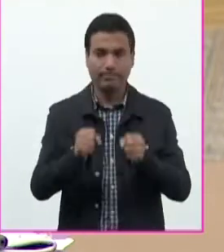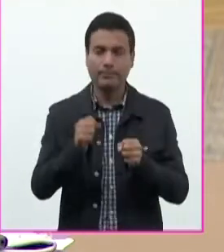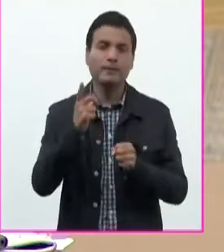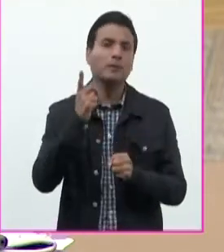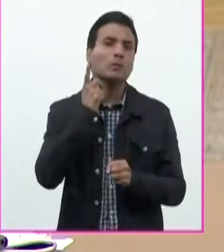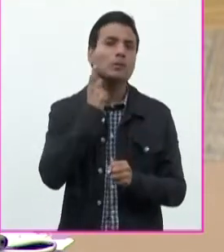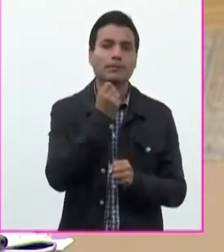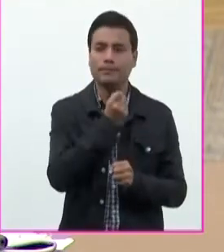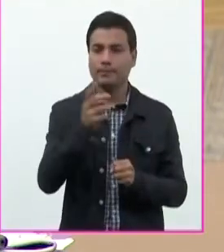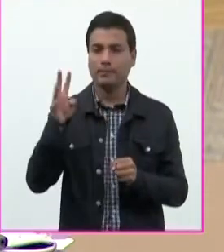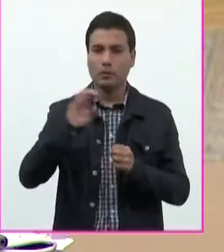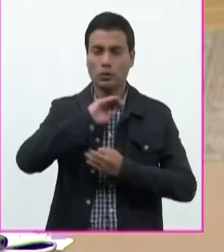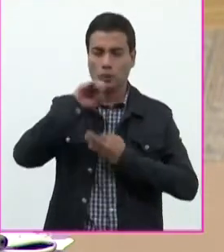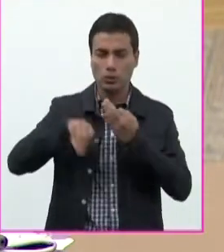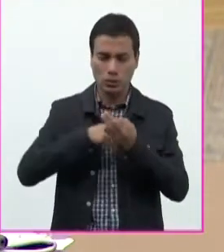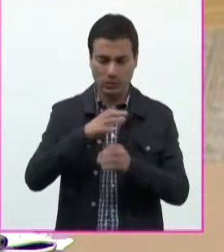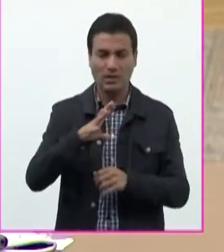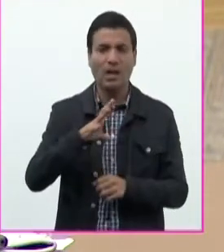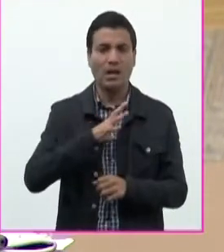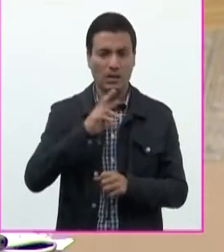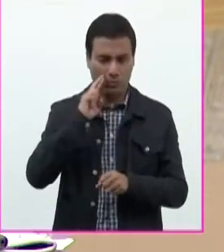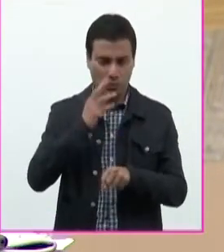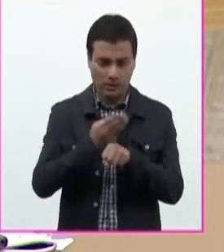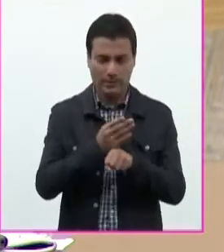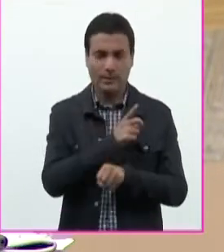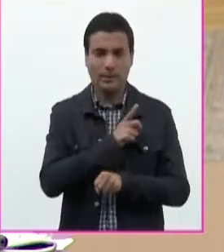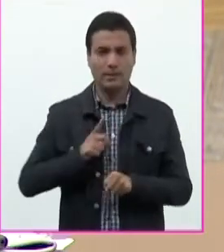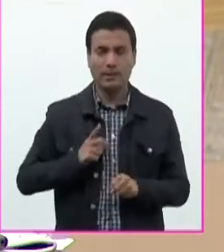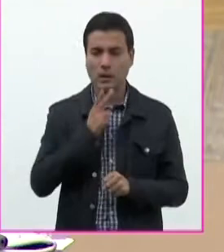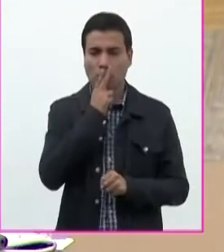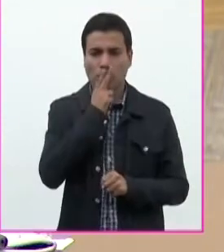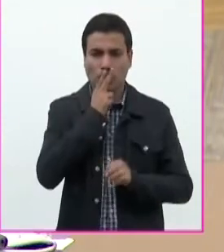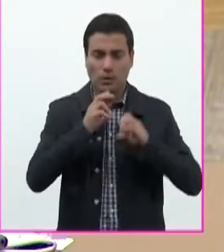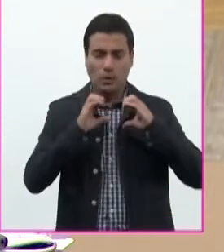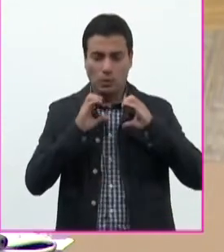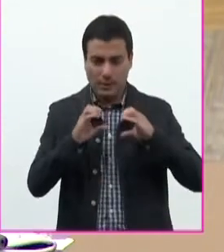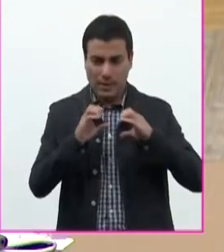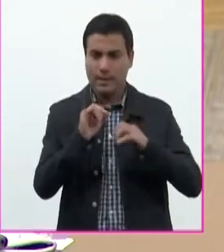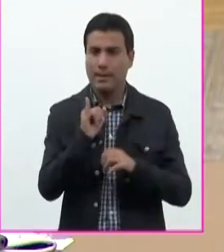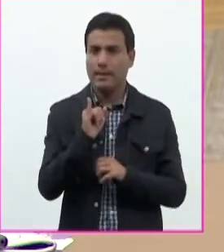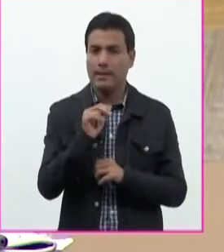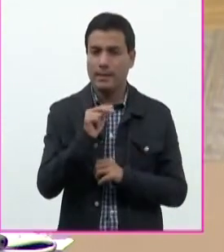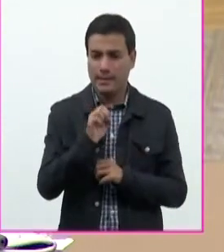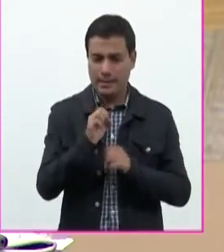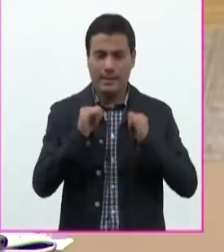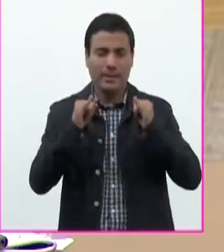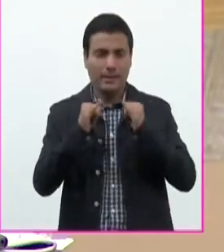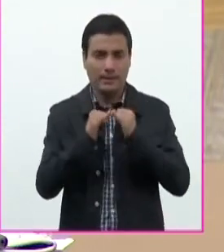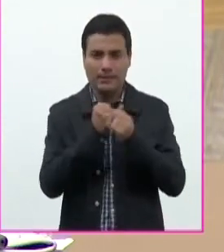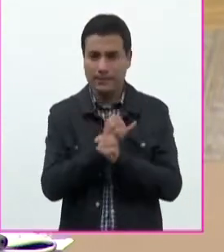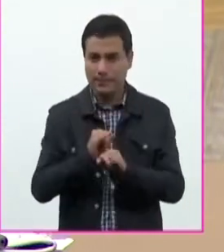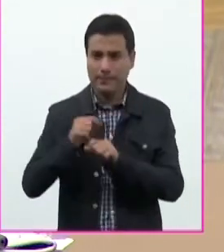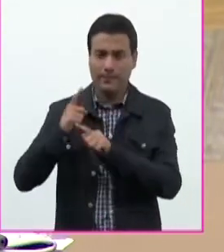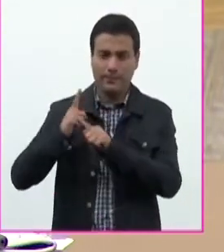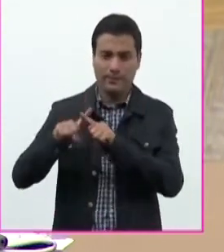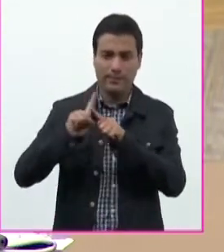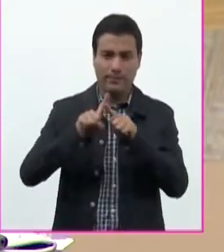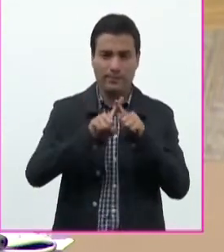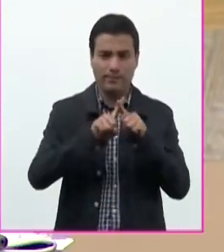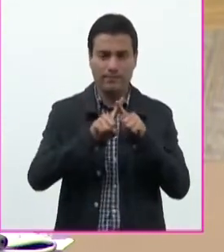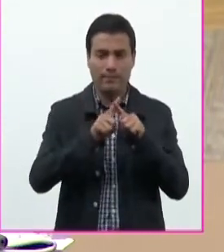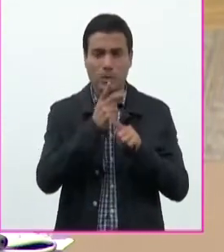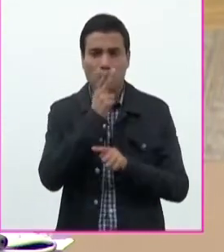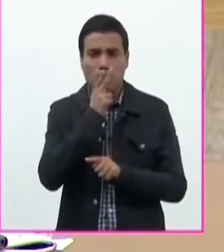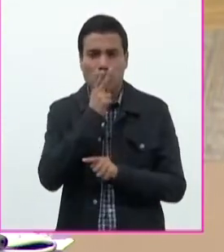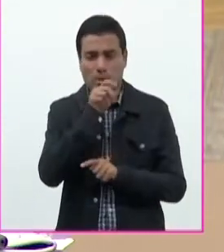que tendrán la responsabilidad de cuidar no solamente a esta institución, sino a todos los órganos autónomos, a los poderes, al propio